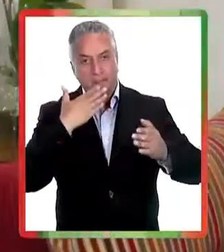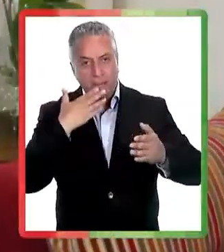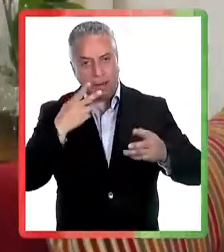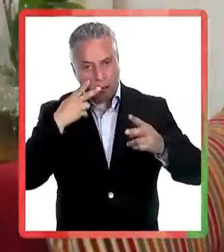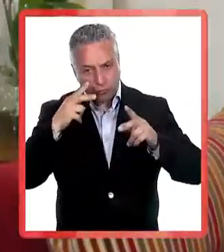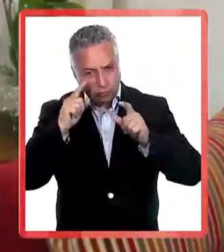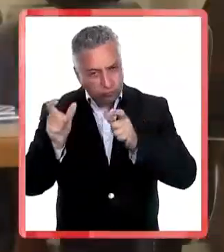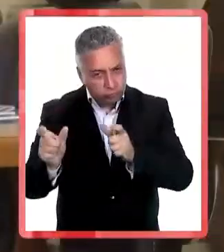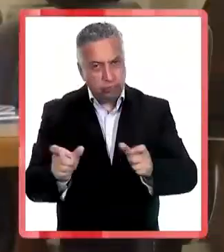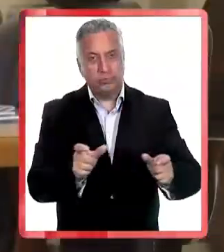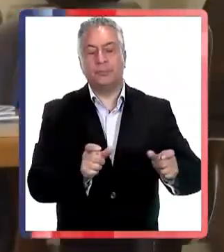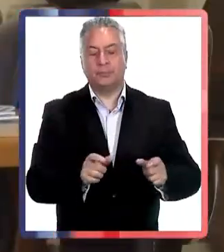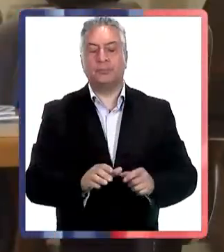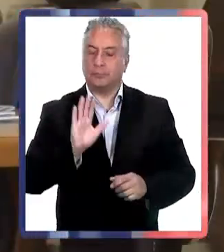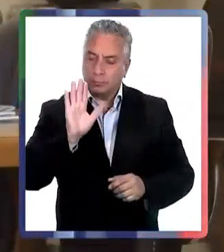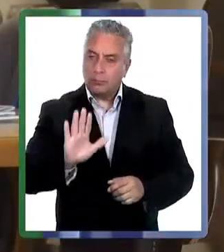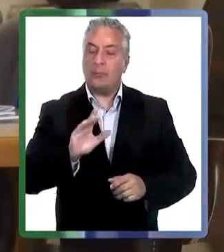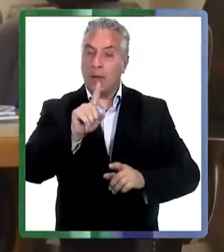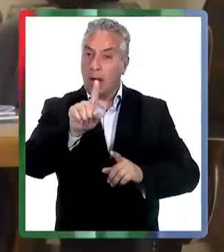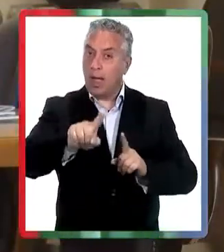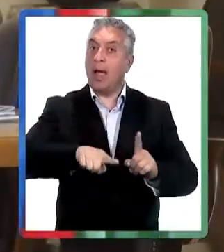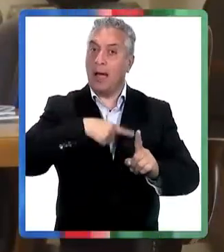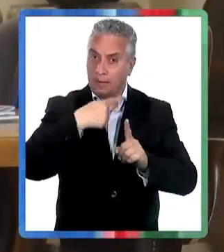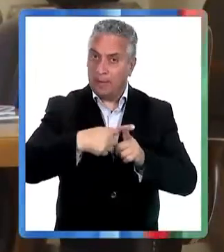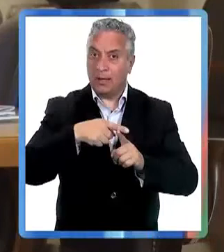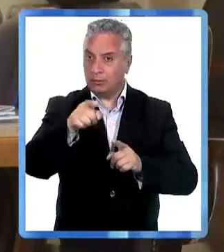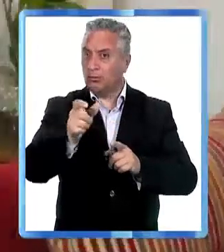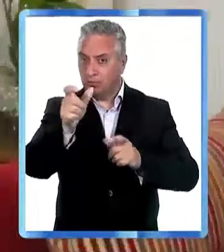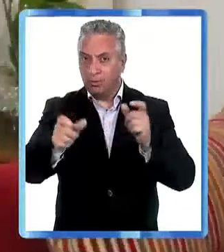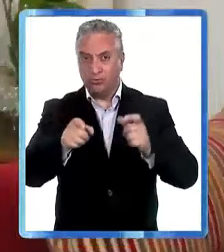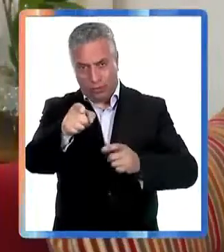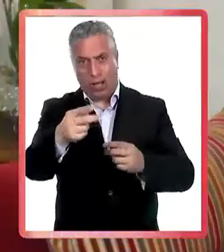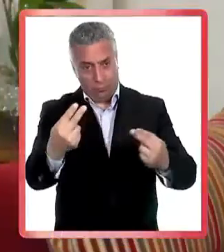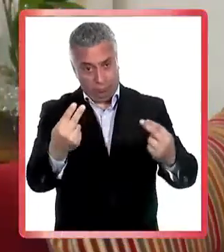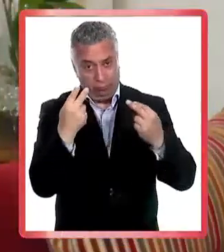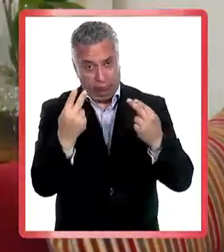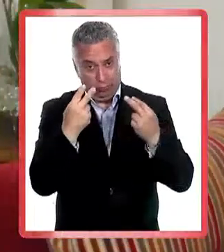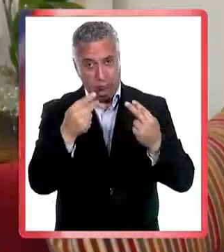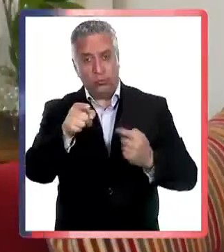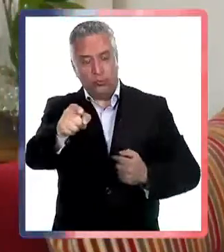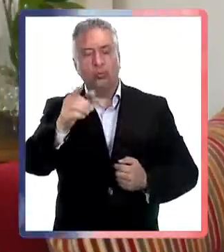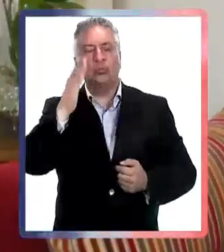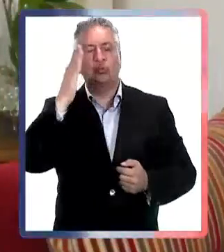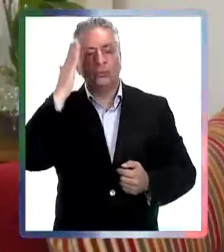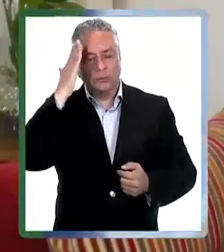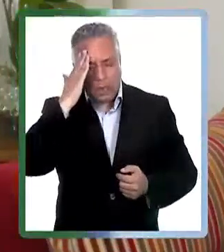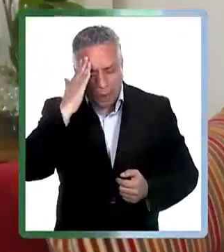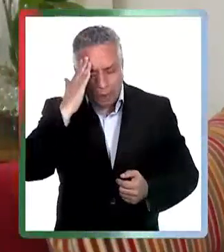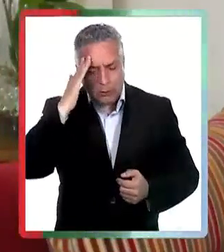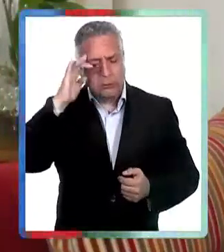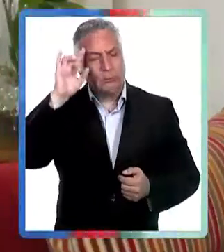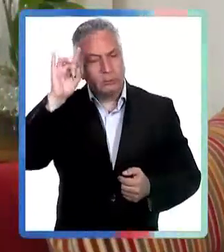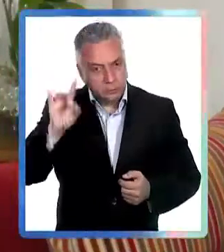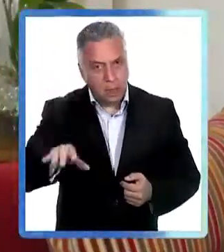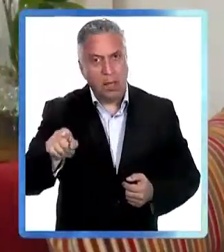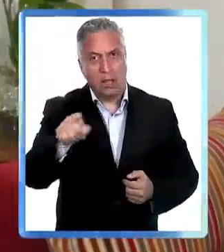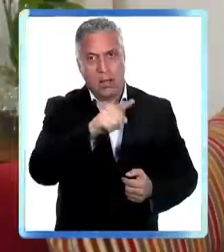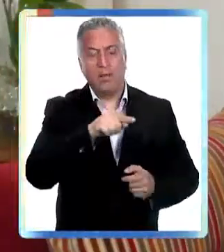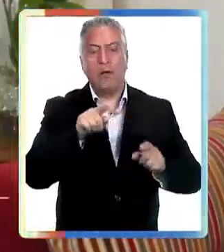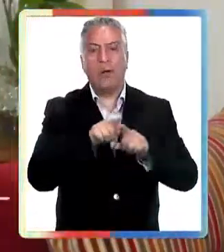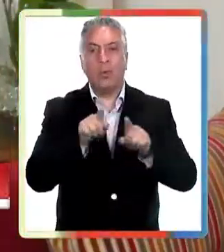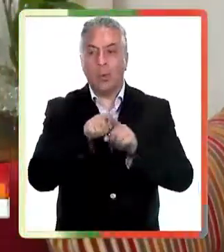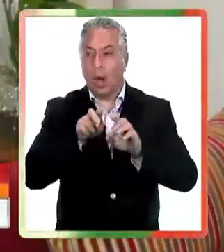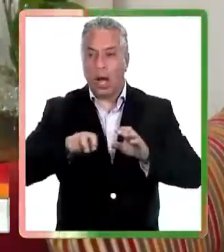además una cuestión bien importante también. Quienes nos escuchan saben que esos espacios que quedan como en